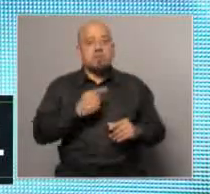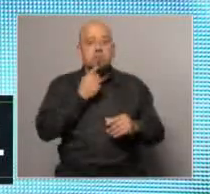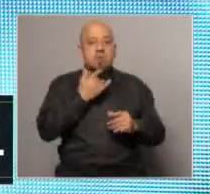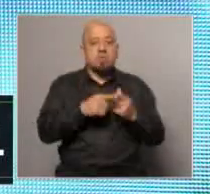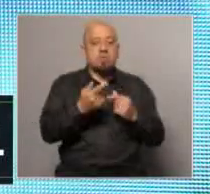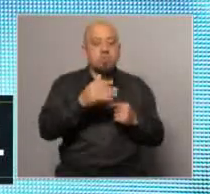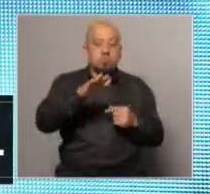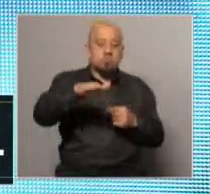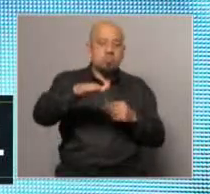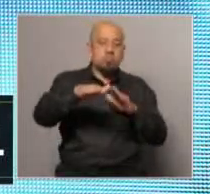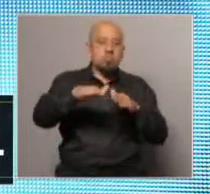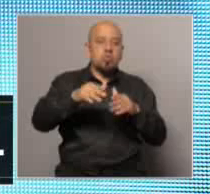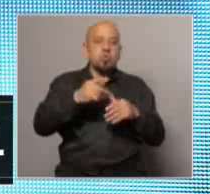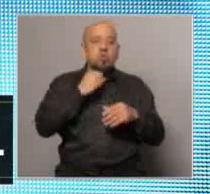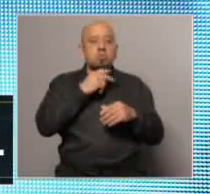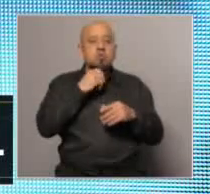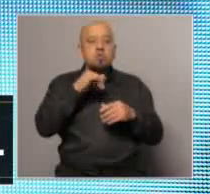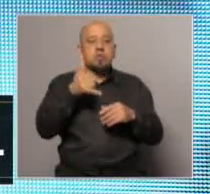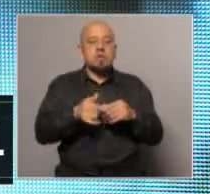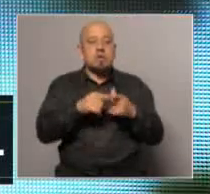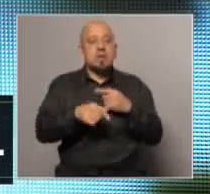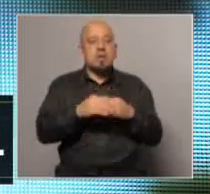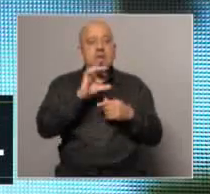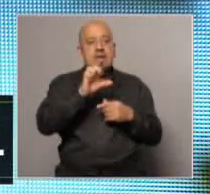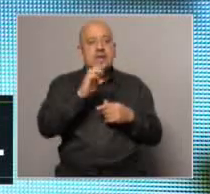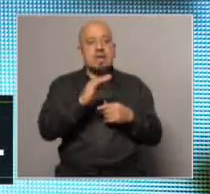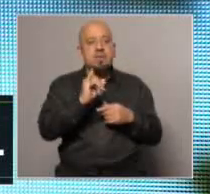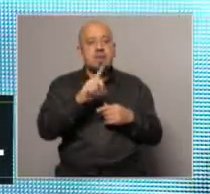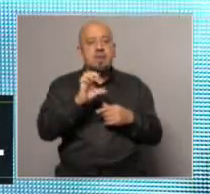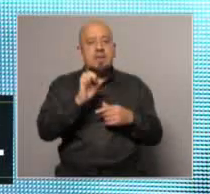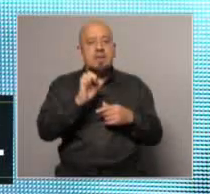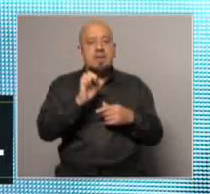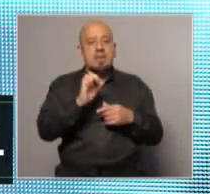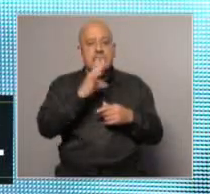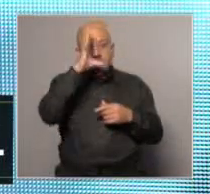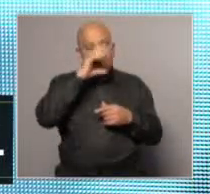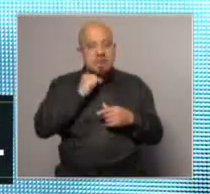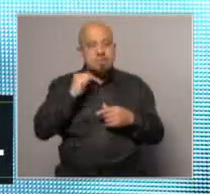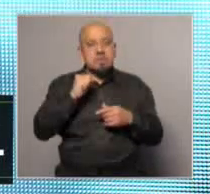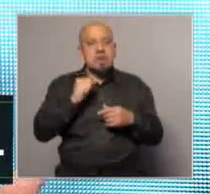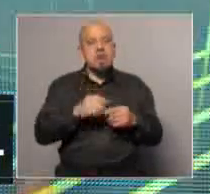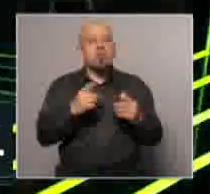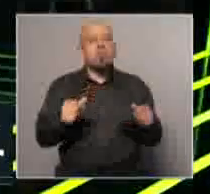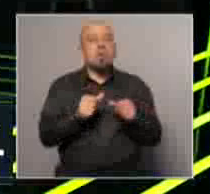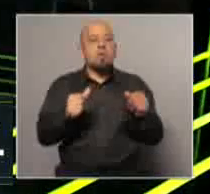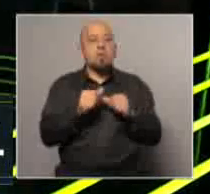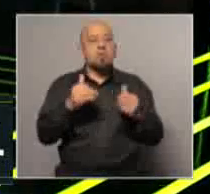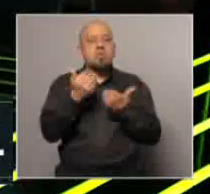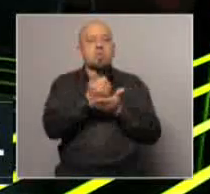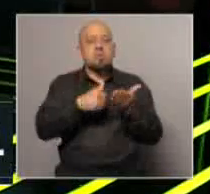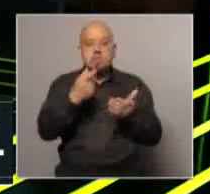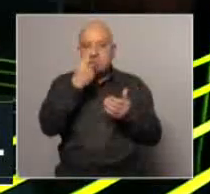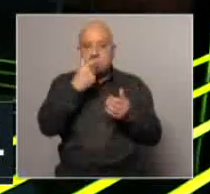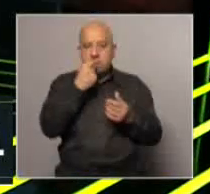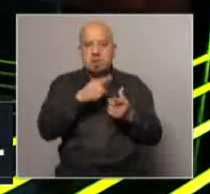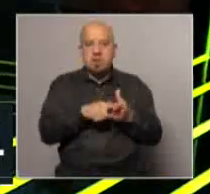tiene una epilepsia refractaria y que está tomando su medicación? ¿Cómo pruebo una medicación nueva? ¿La retiro? ¿No le puedo retirar la medicación que está usando?